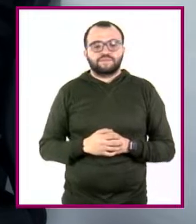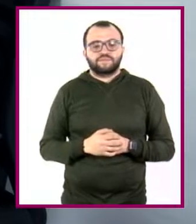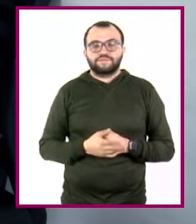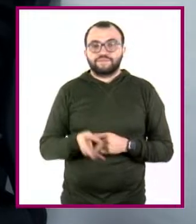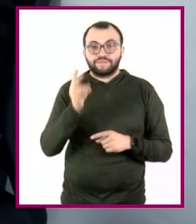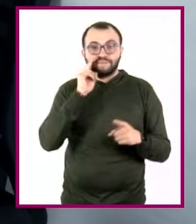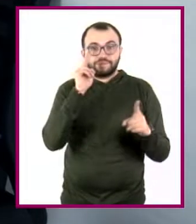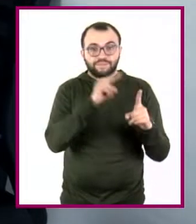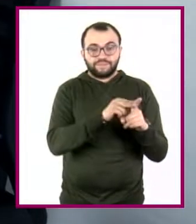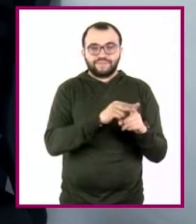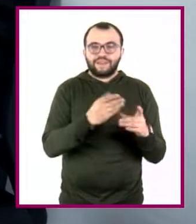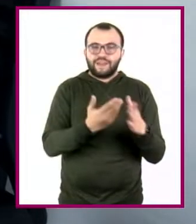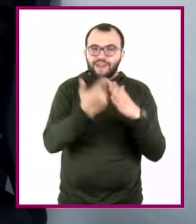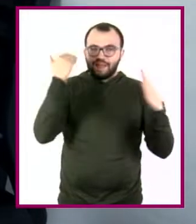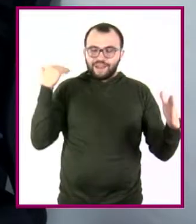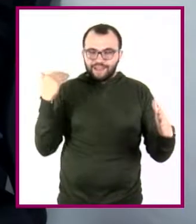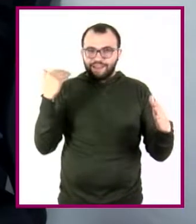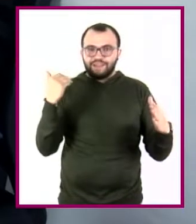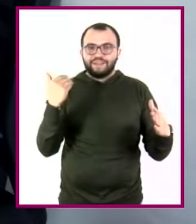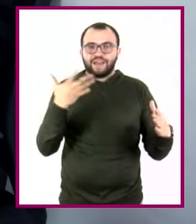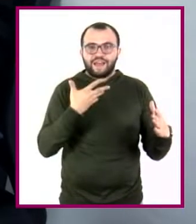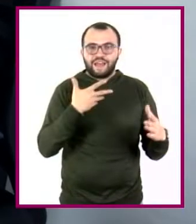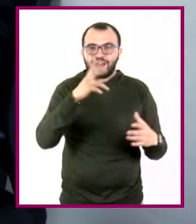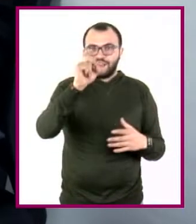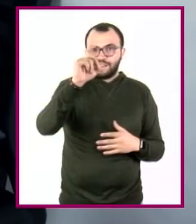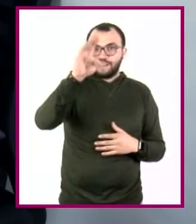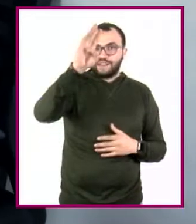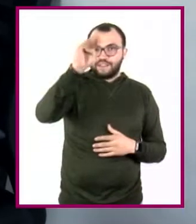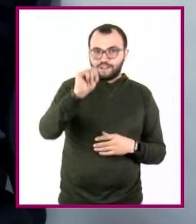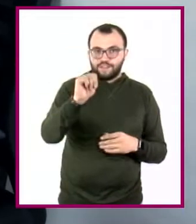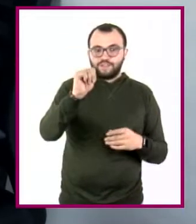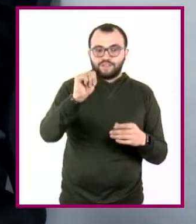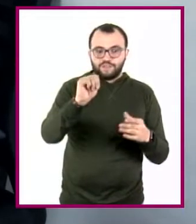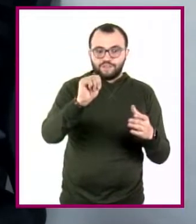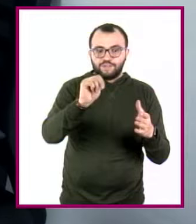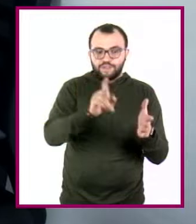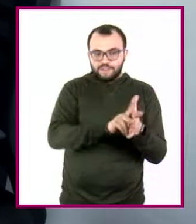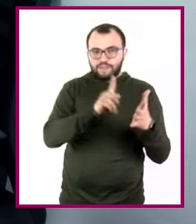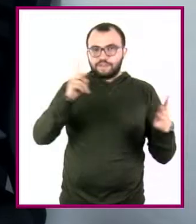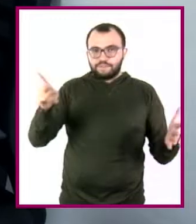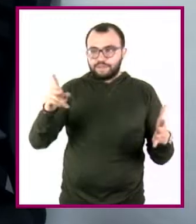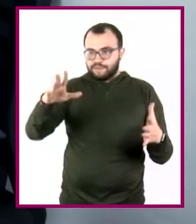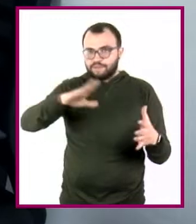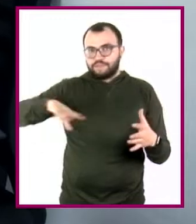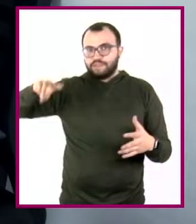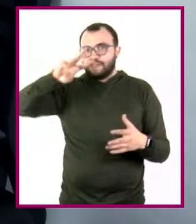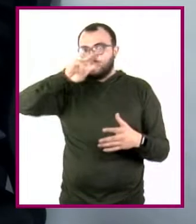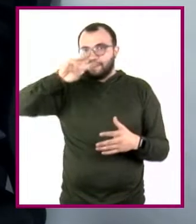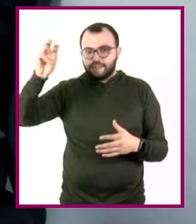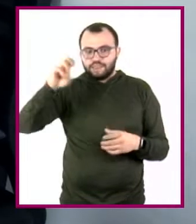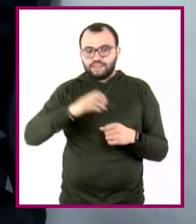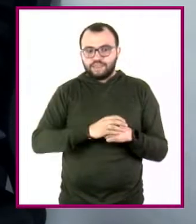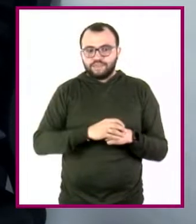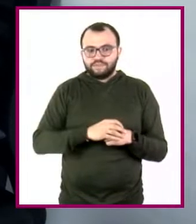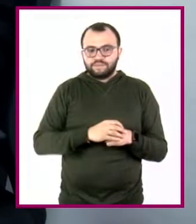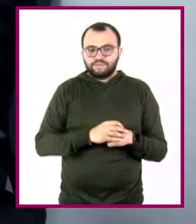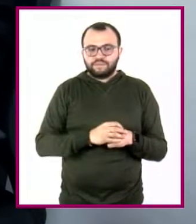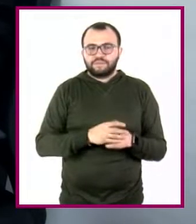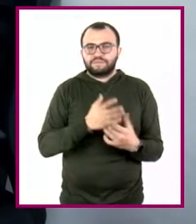Mira, Alfredo, la vez pasada sacamos 39 tiras de una población estudiantil de 300,